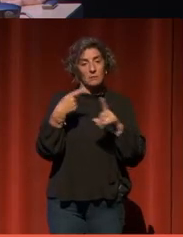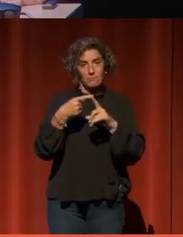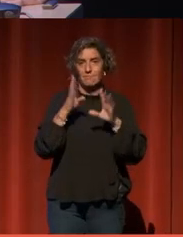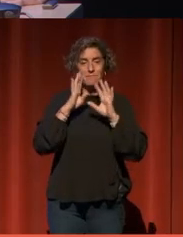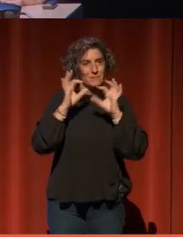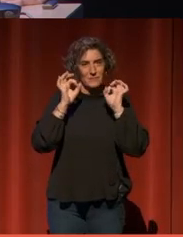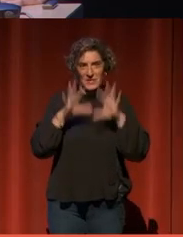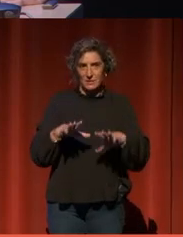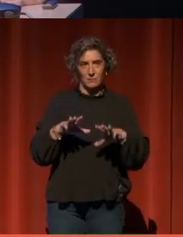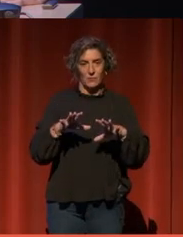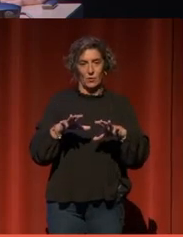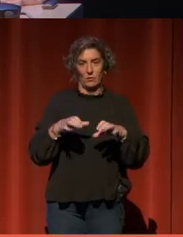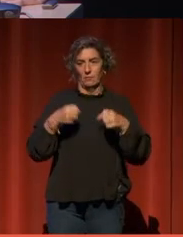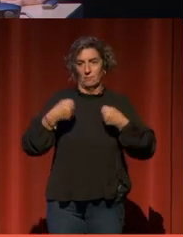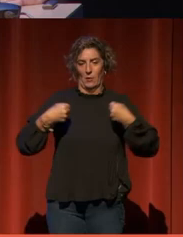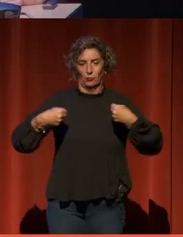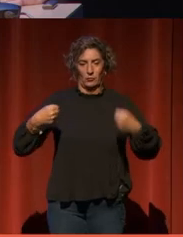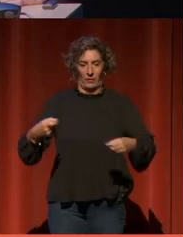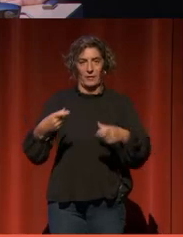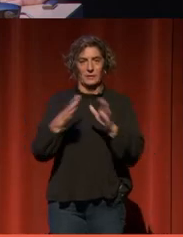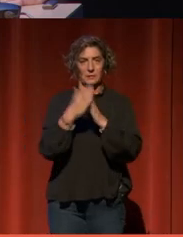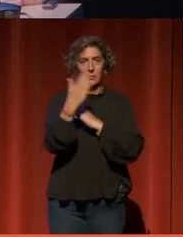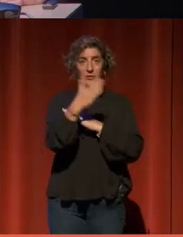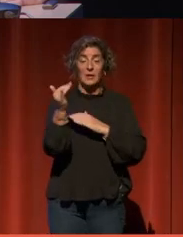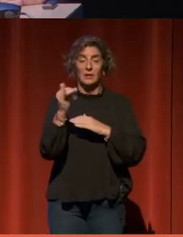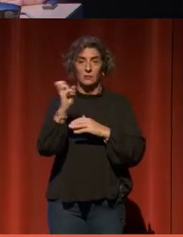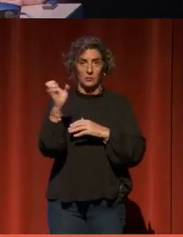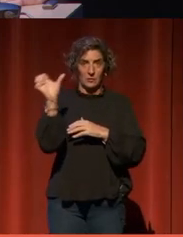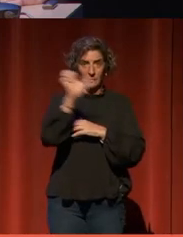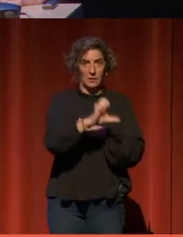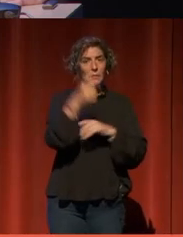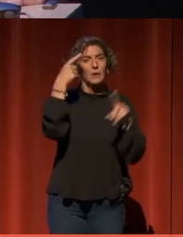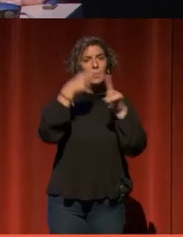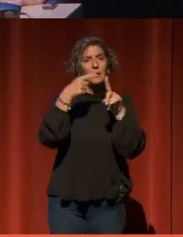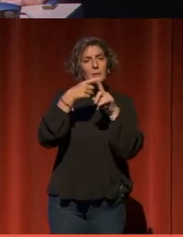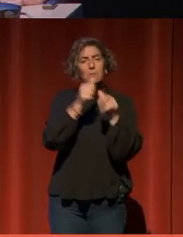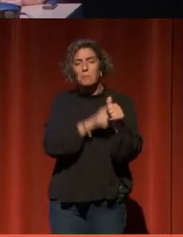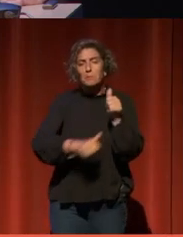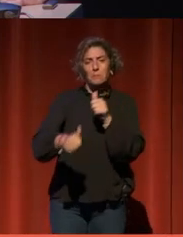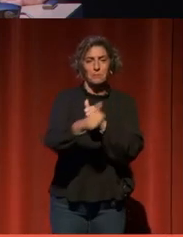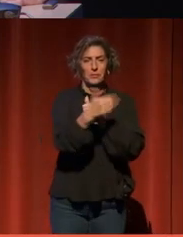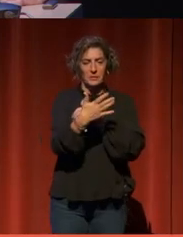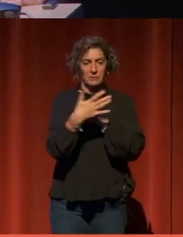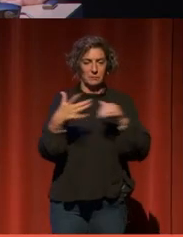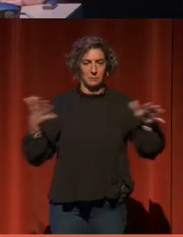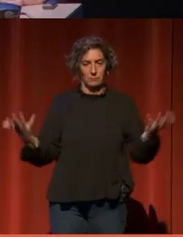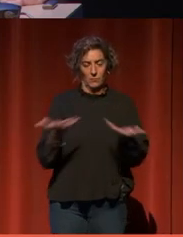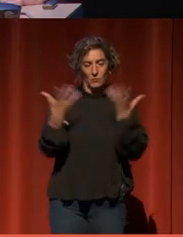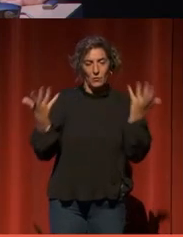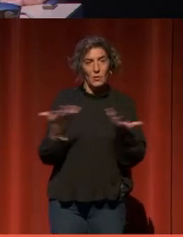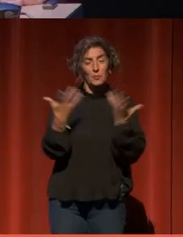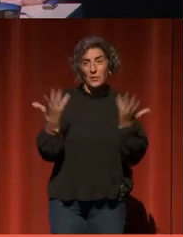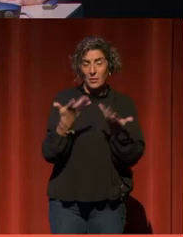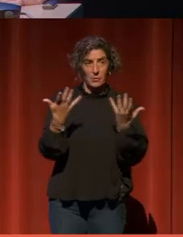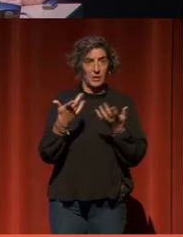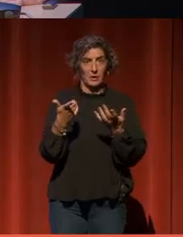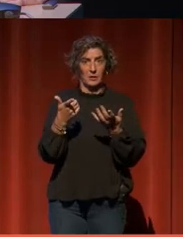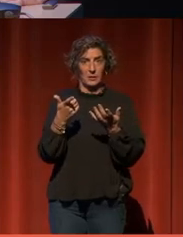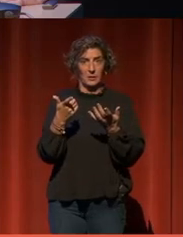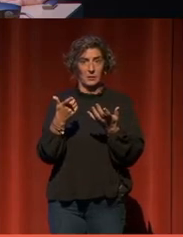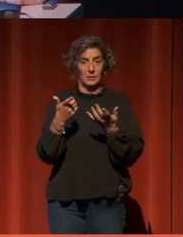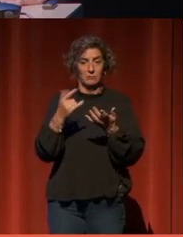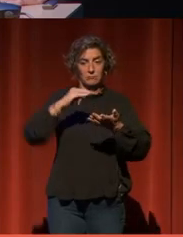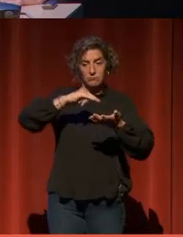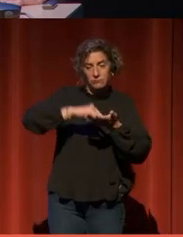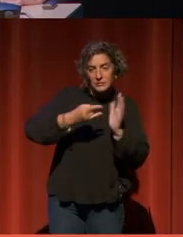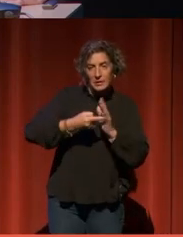bibliotecarias y otras organizaciones de Europa su objetivo principal es la promoción de principios y estrategias